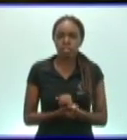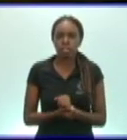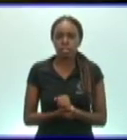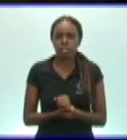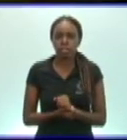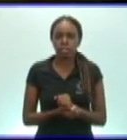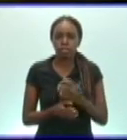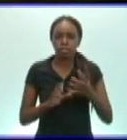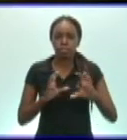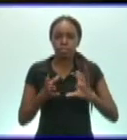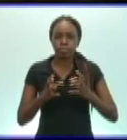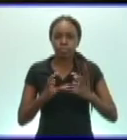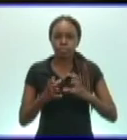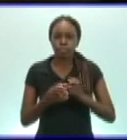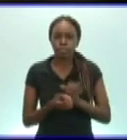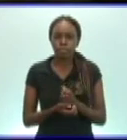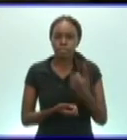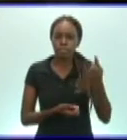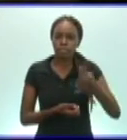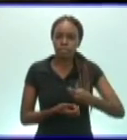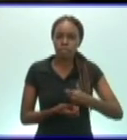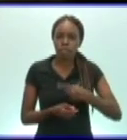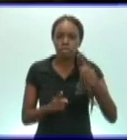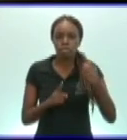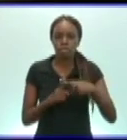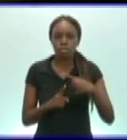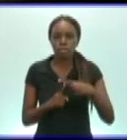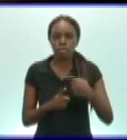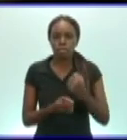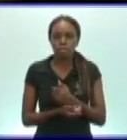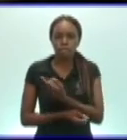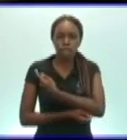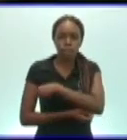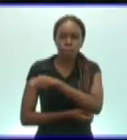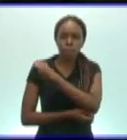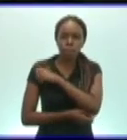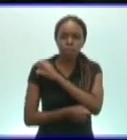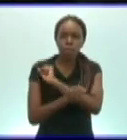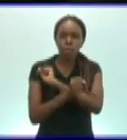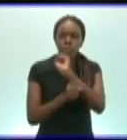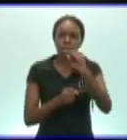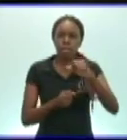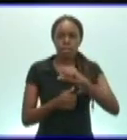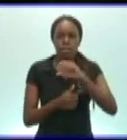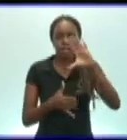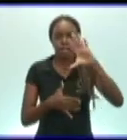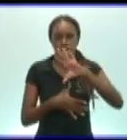figurar, dueño de su suerte, entre los pueblos libres de América.